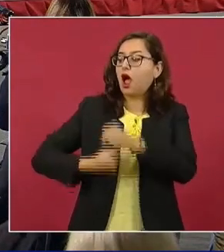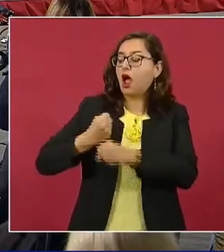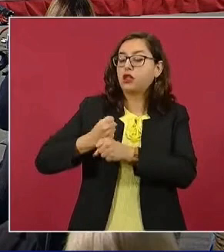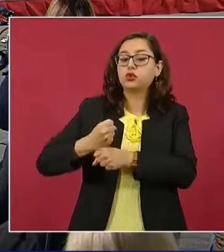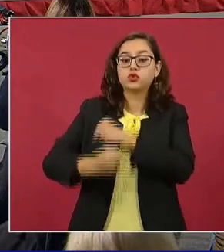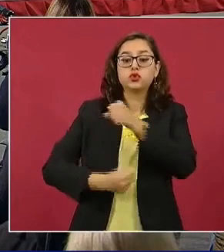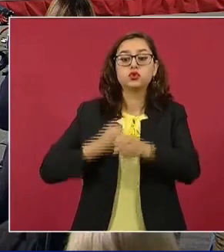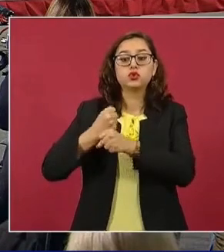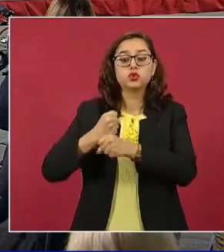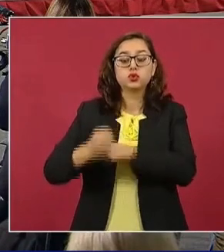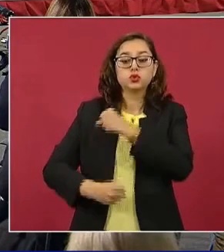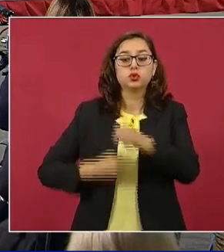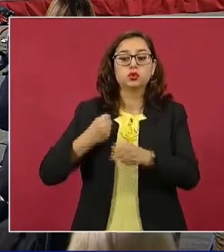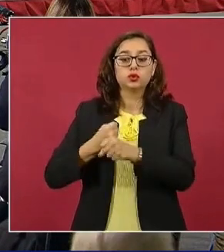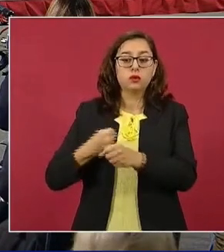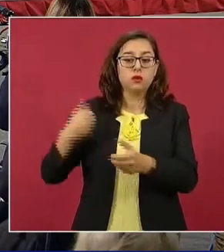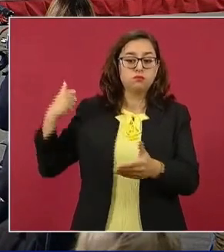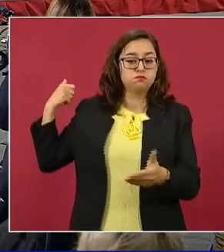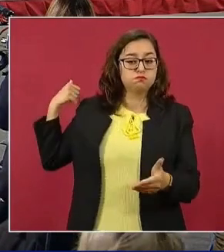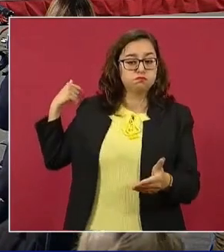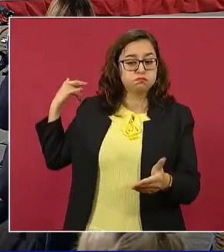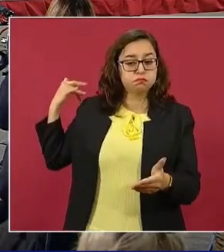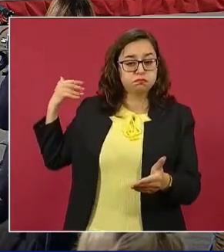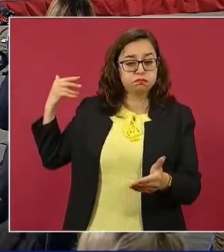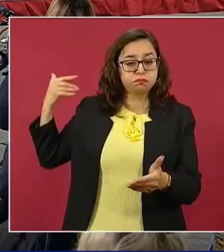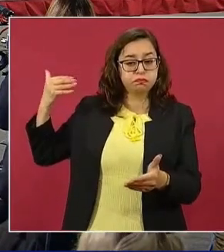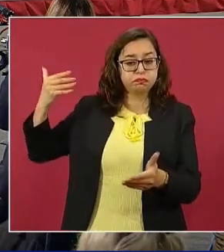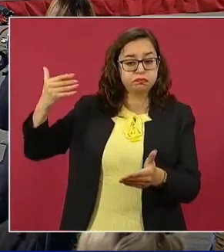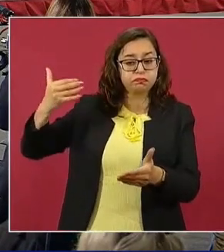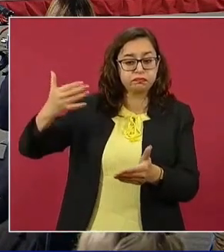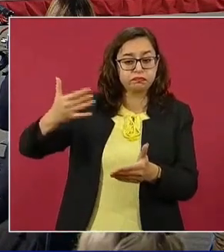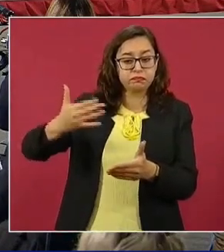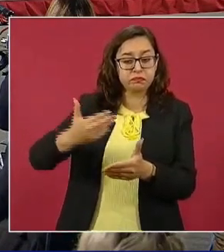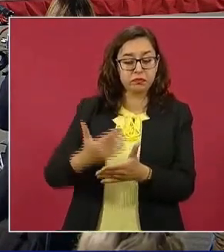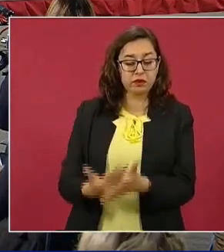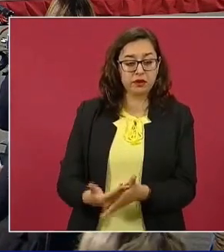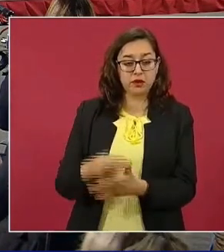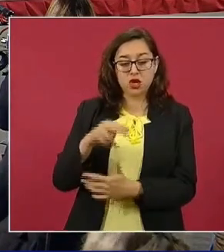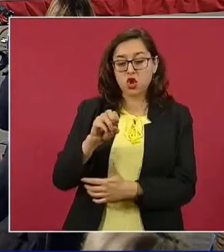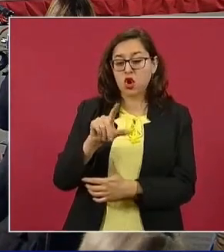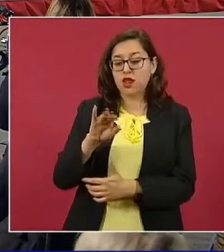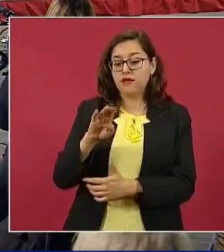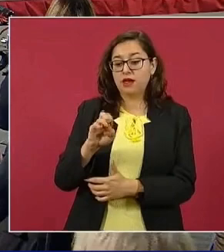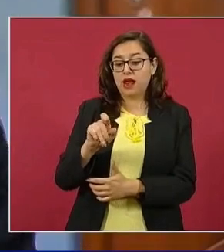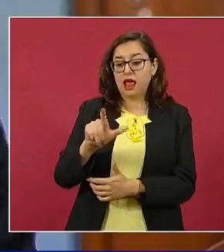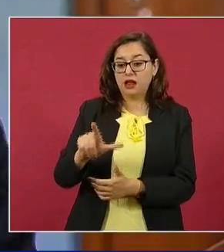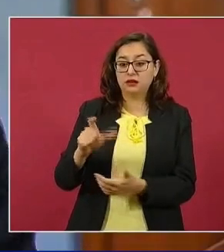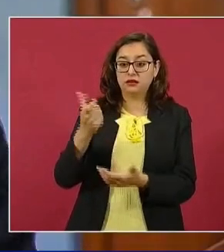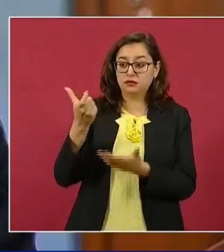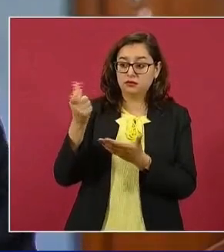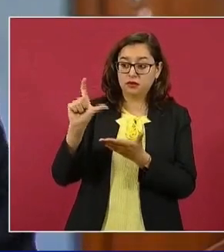la larga noche del periodo neoliberal.